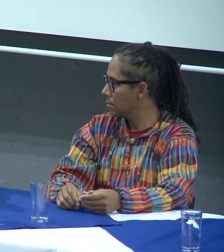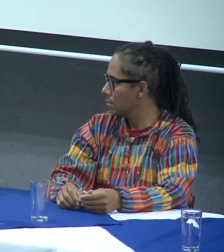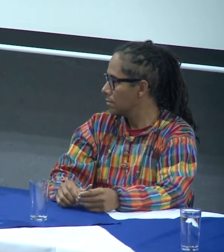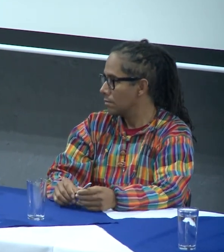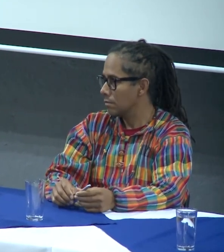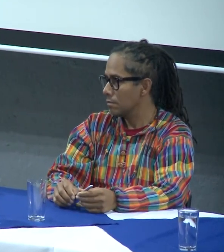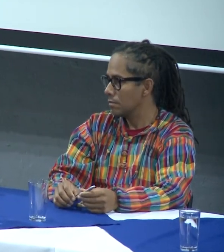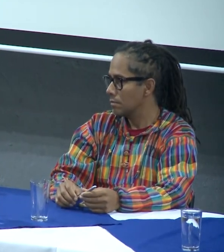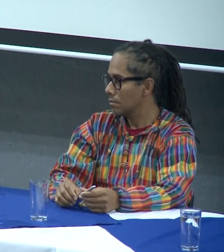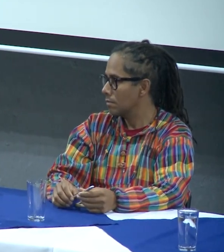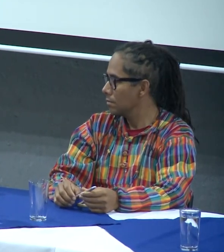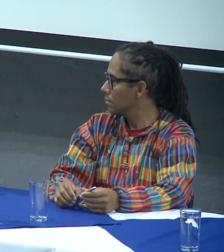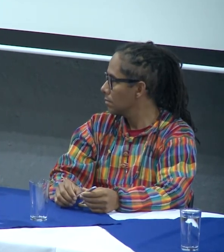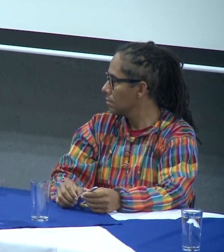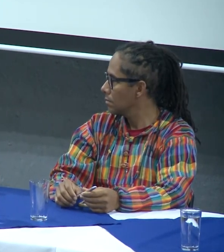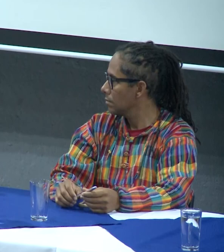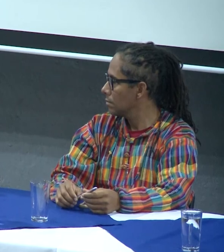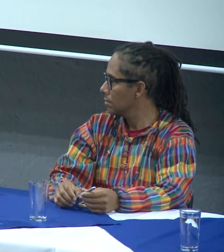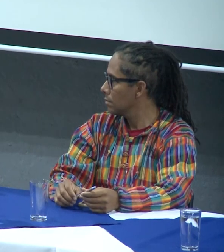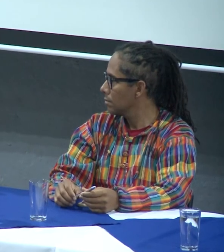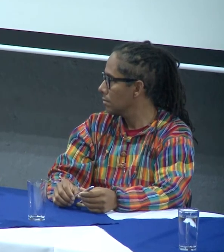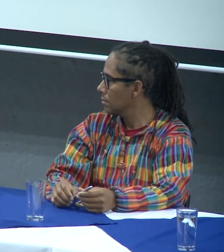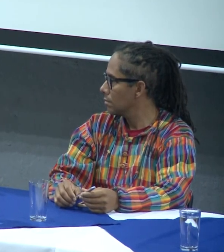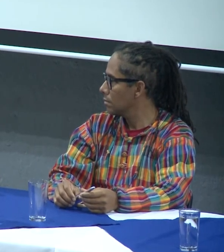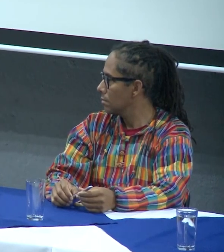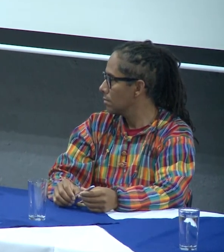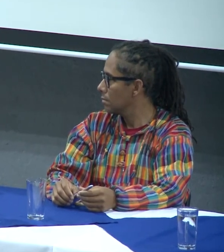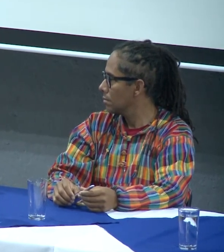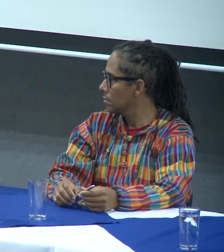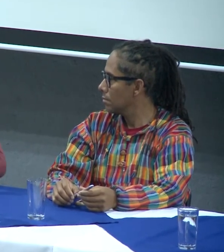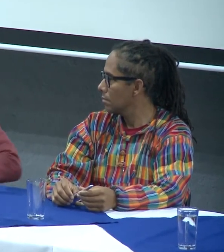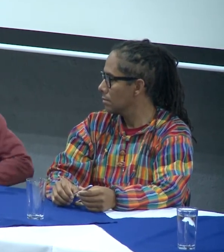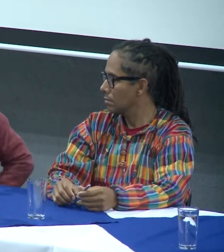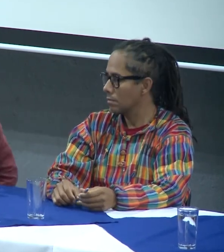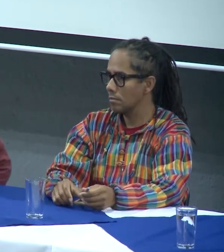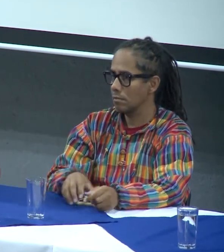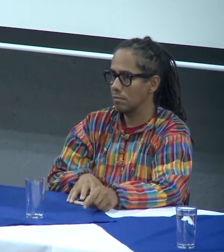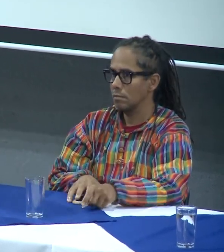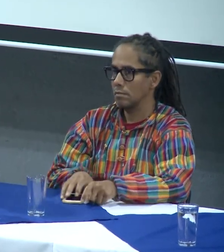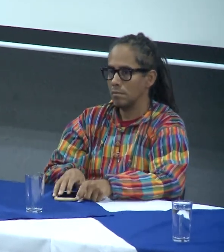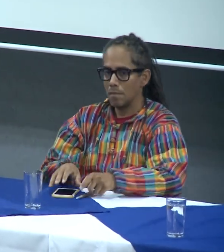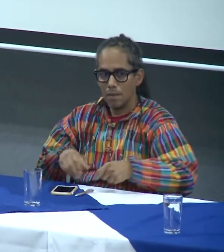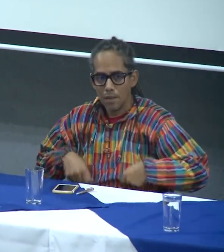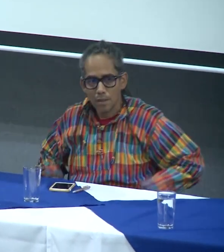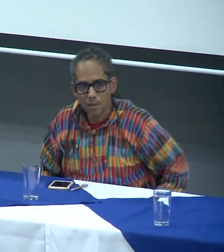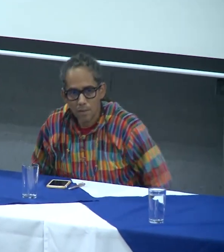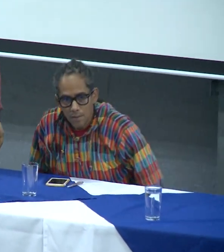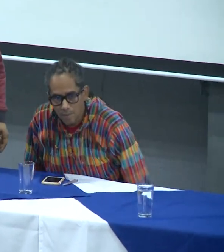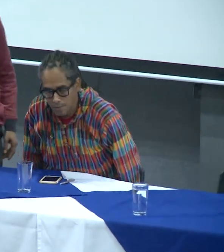vamos a seguir estudiando porque eso también nos convoca. Muchas gracias, hasta luego.